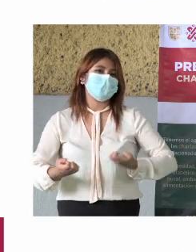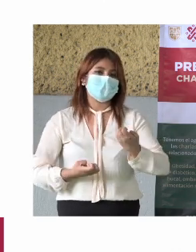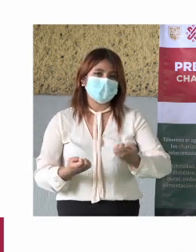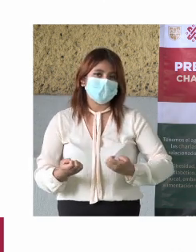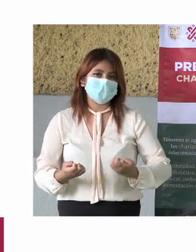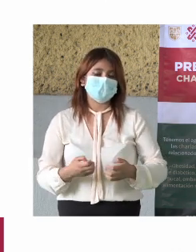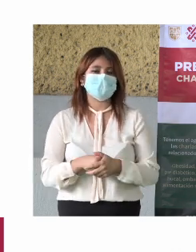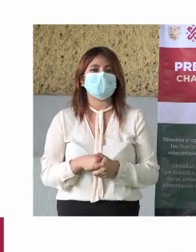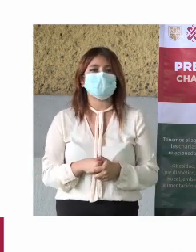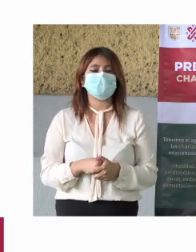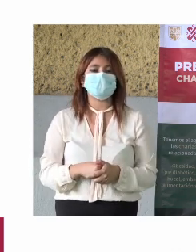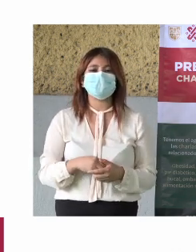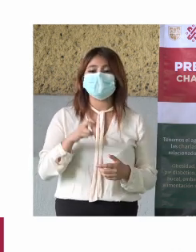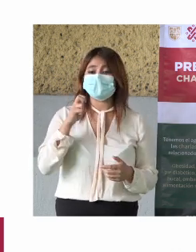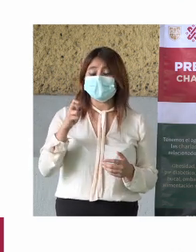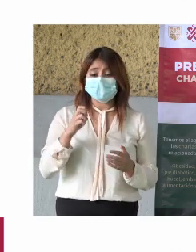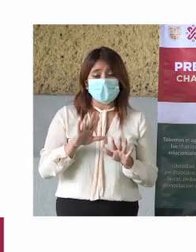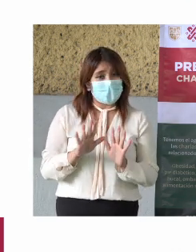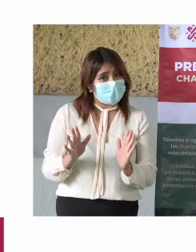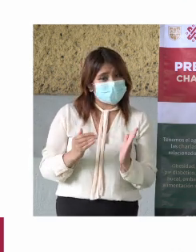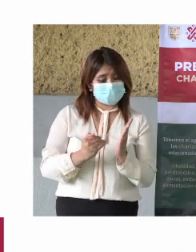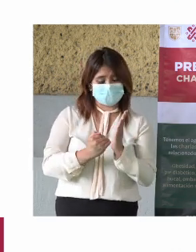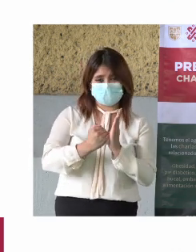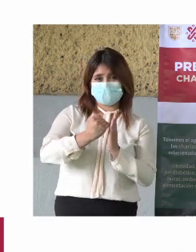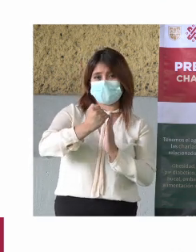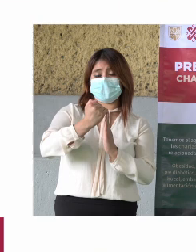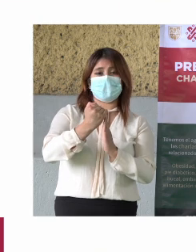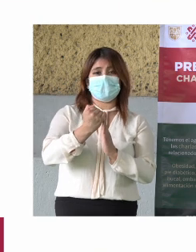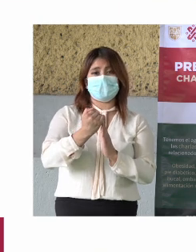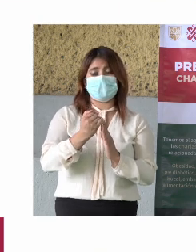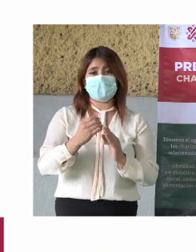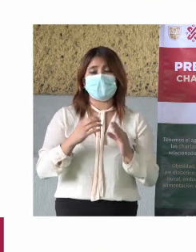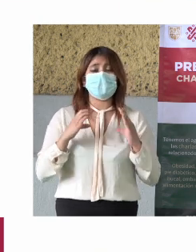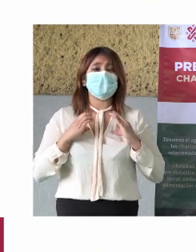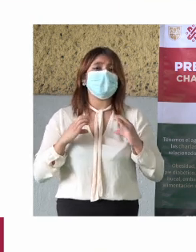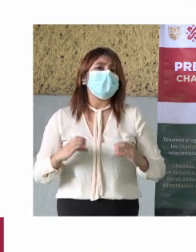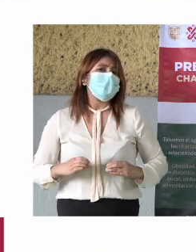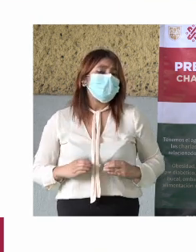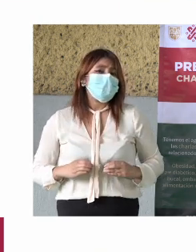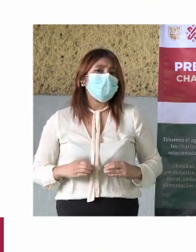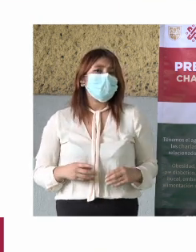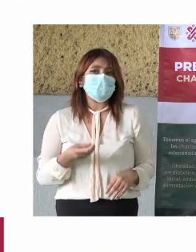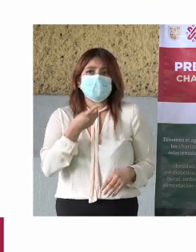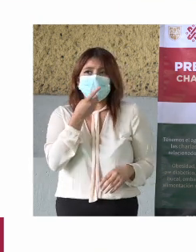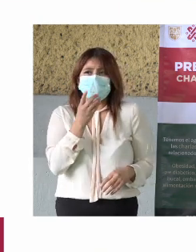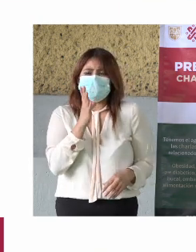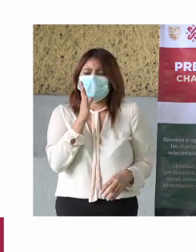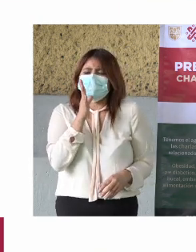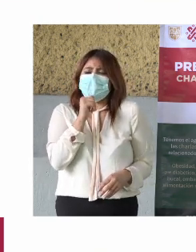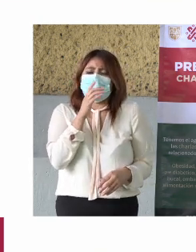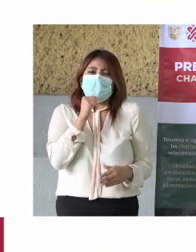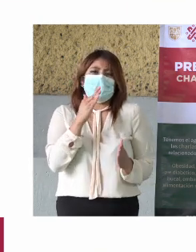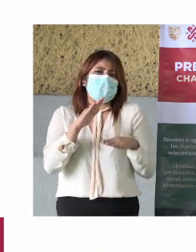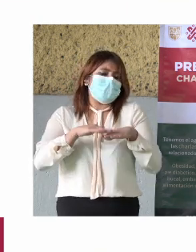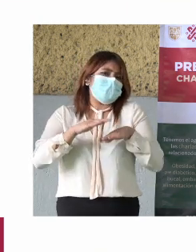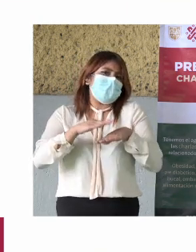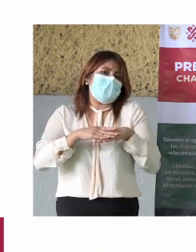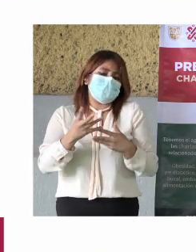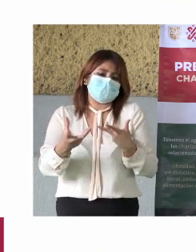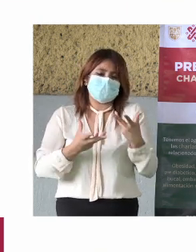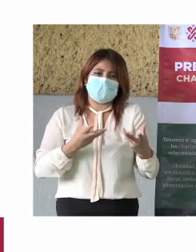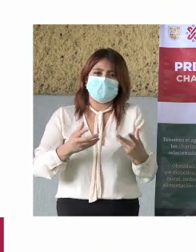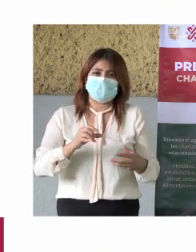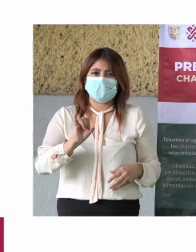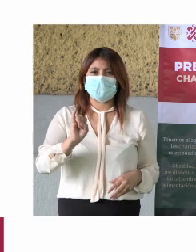la insulina permanece elevada. Y el cuerpo llega un momento en que dice, ya no puedo seguir secretando insulina, y entonces la